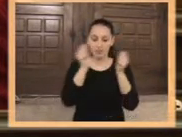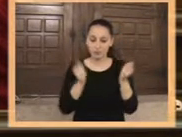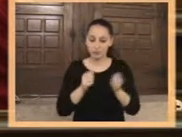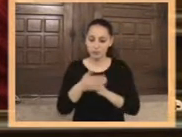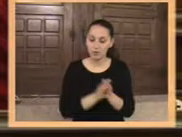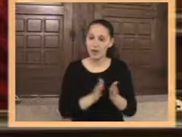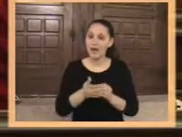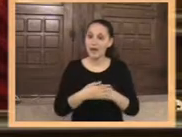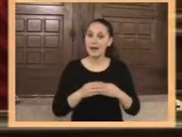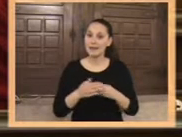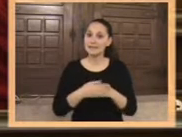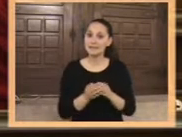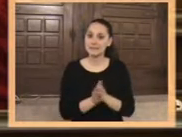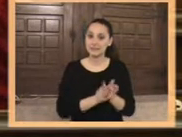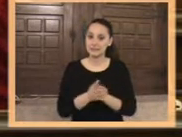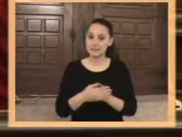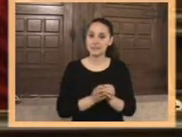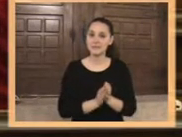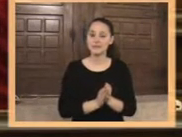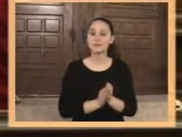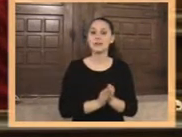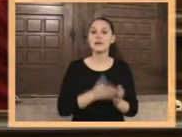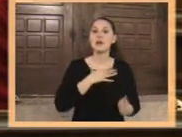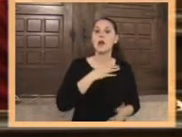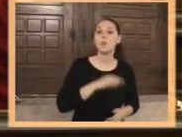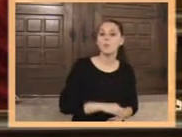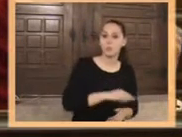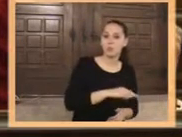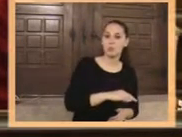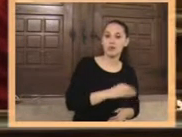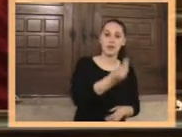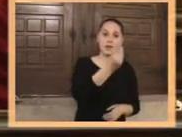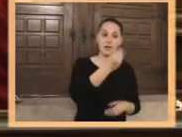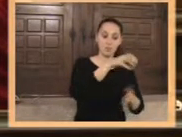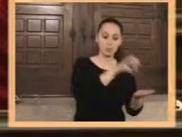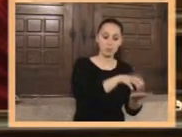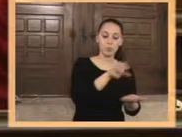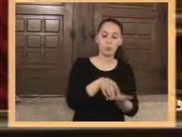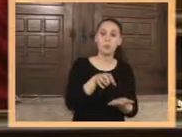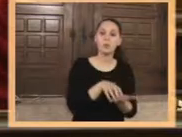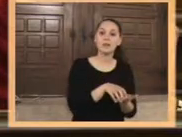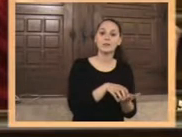puestos de alimentación de productores y puestos de alimentación de no productores.